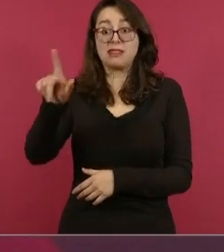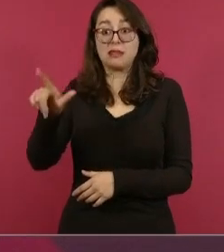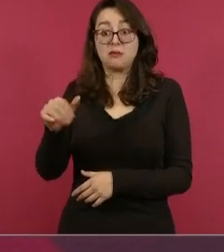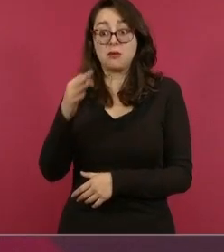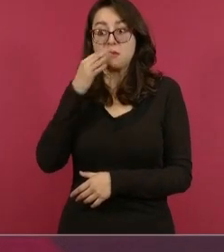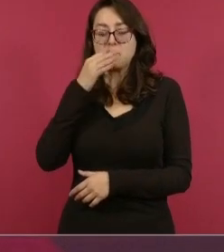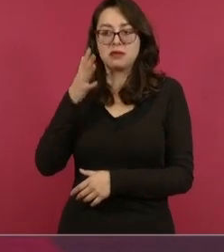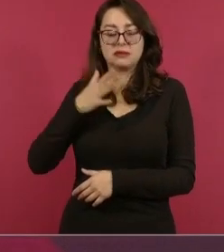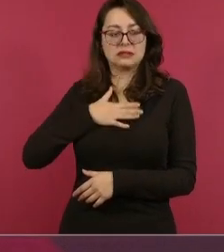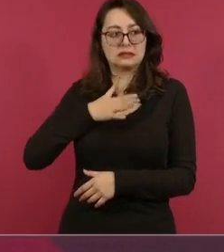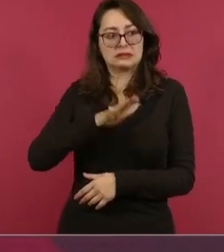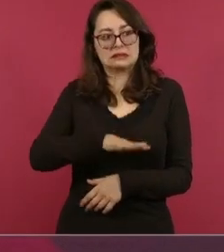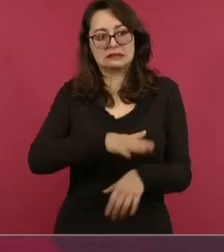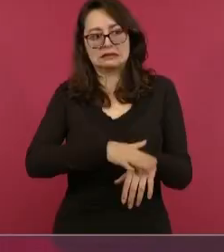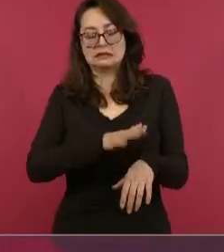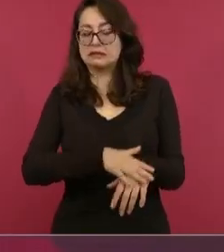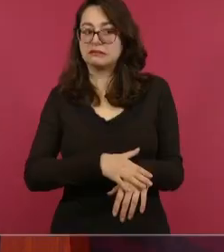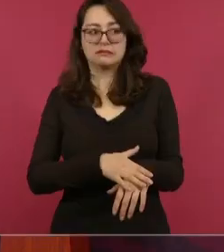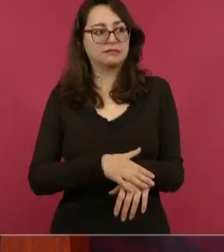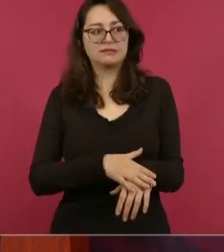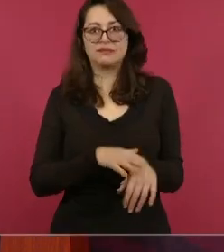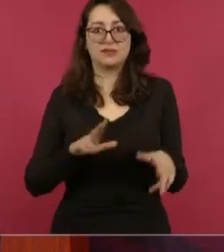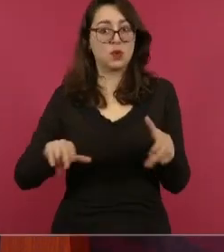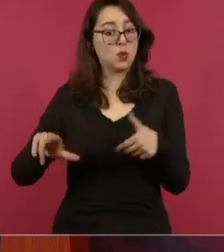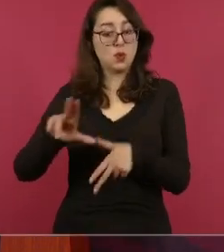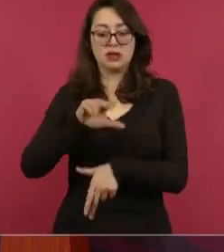se desarrolla así